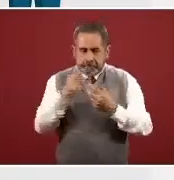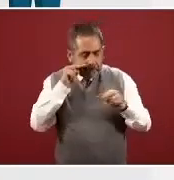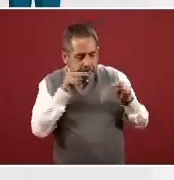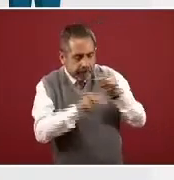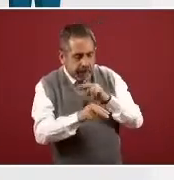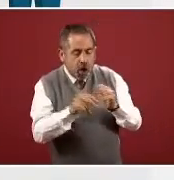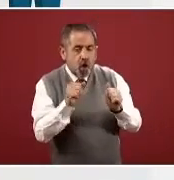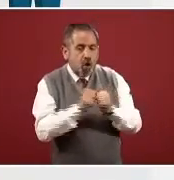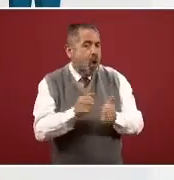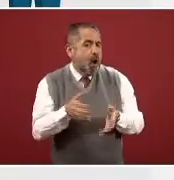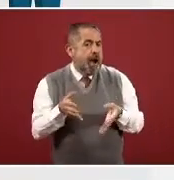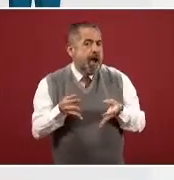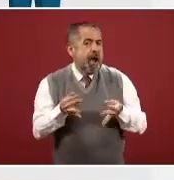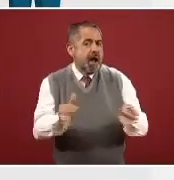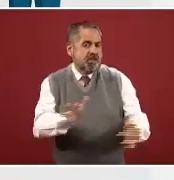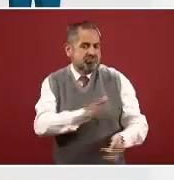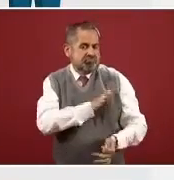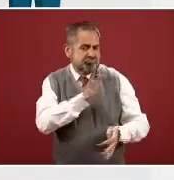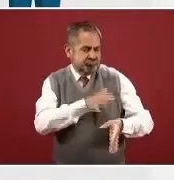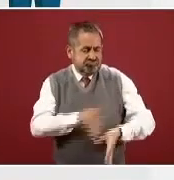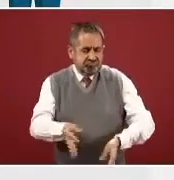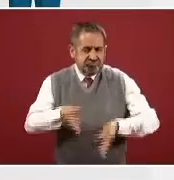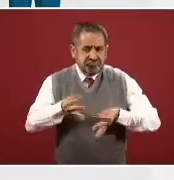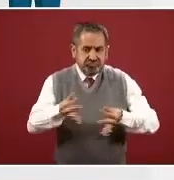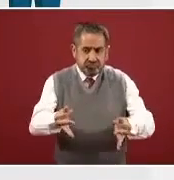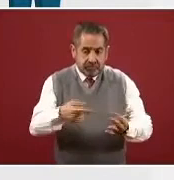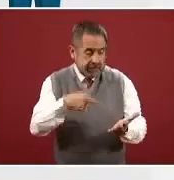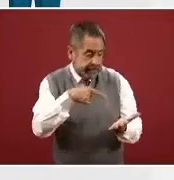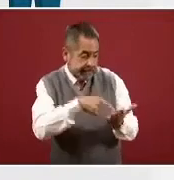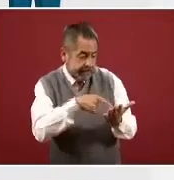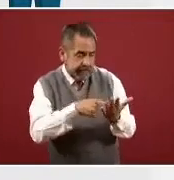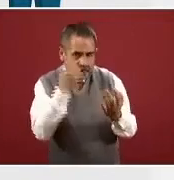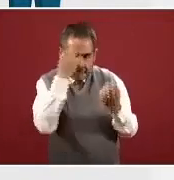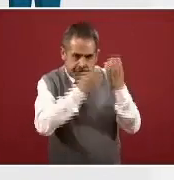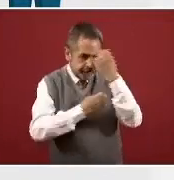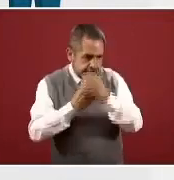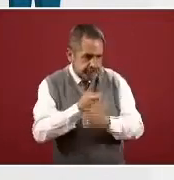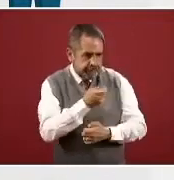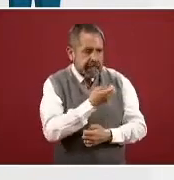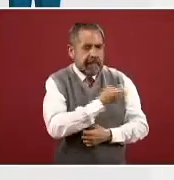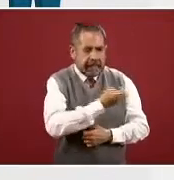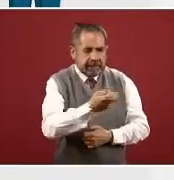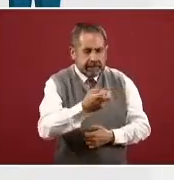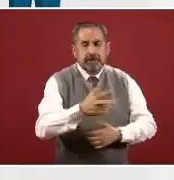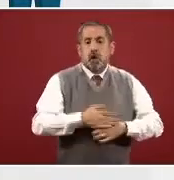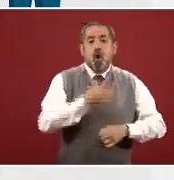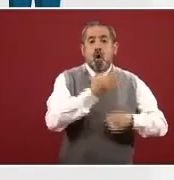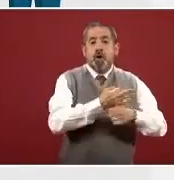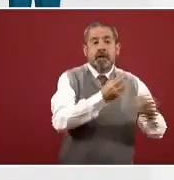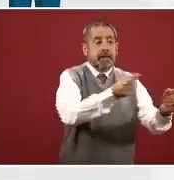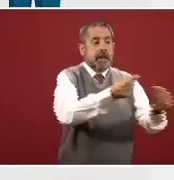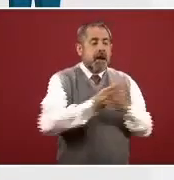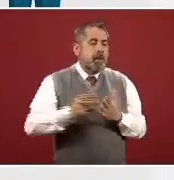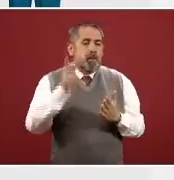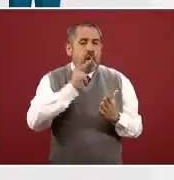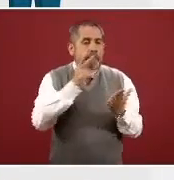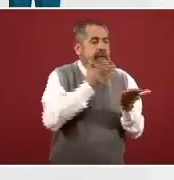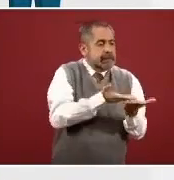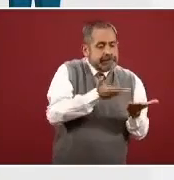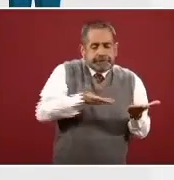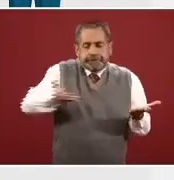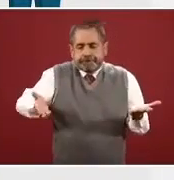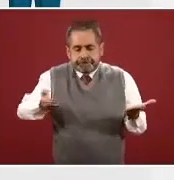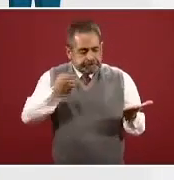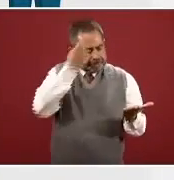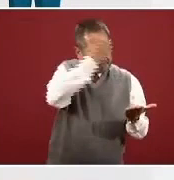de la calidad que se está definiendo en los lineamientos. Entonces, actualmente estamos recibiendo muestras de los diferentes proveedores, se revisan